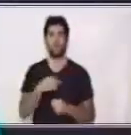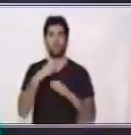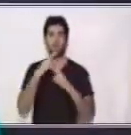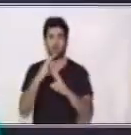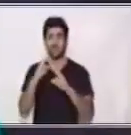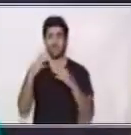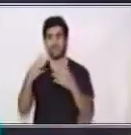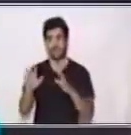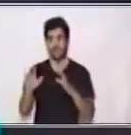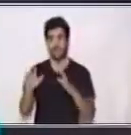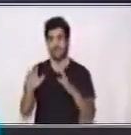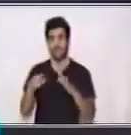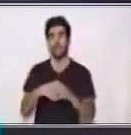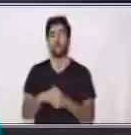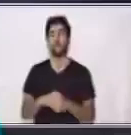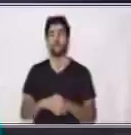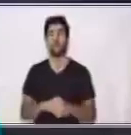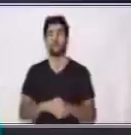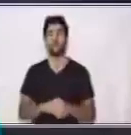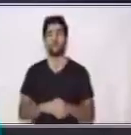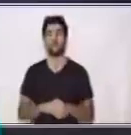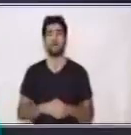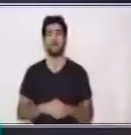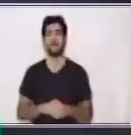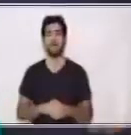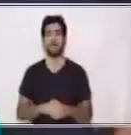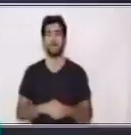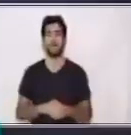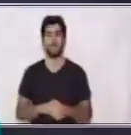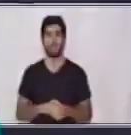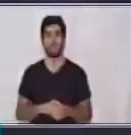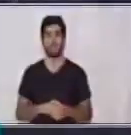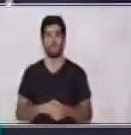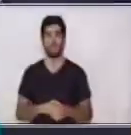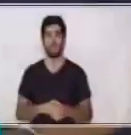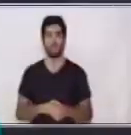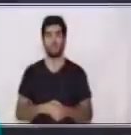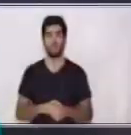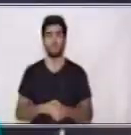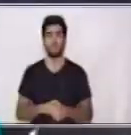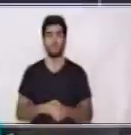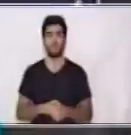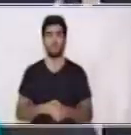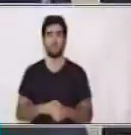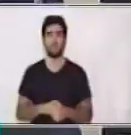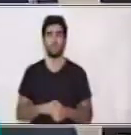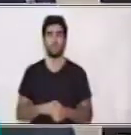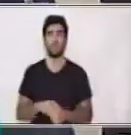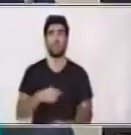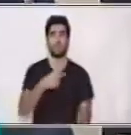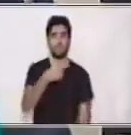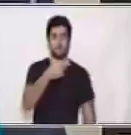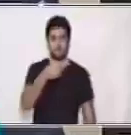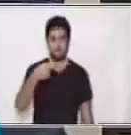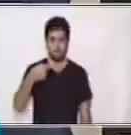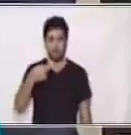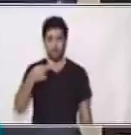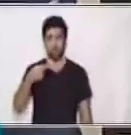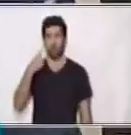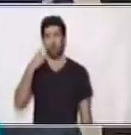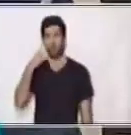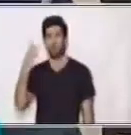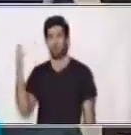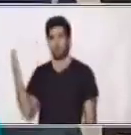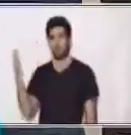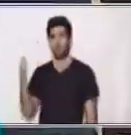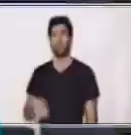primera parte, que es el cuadrado del primero más el doble del primero por el segundo más el cuadrado del segundo. menos, y vea usted